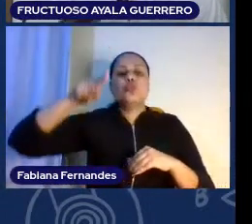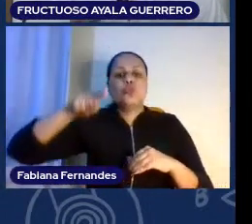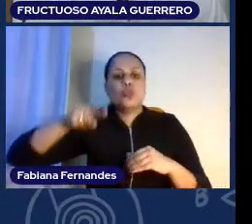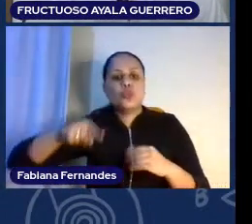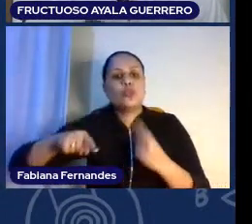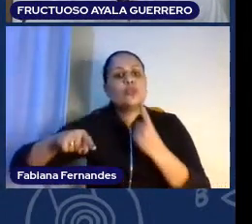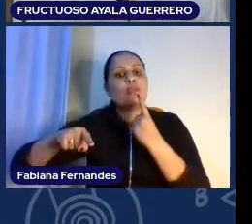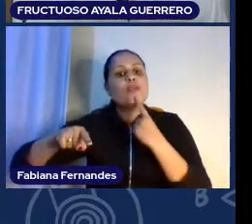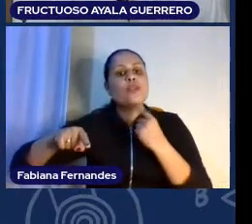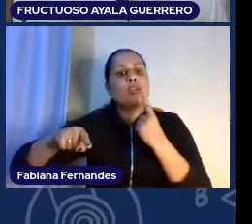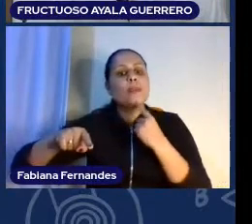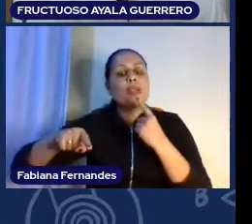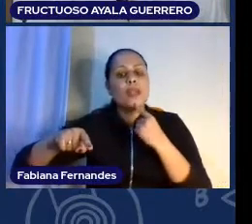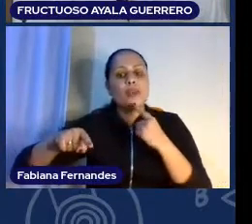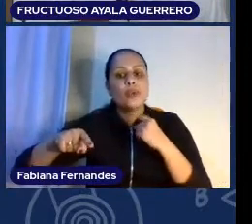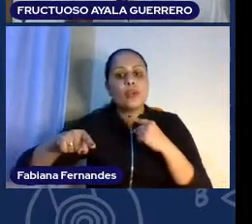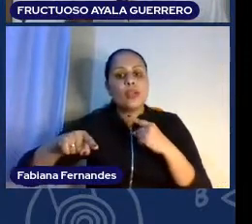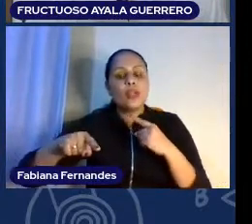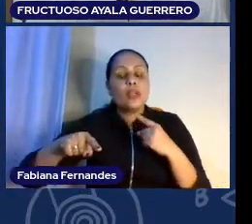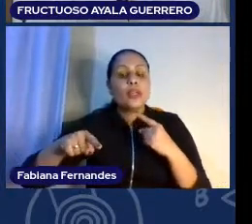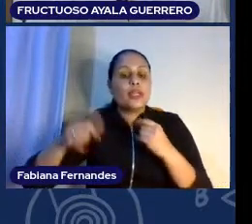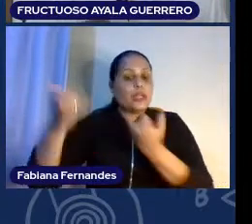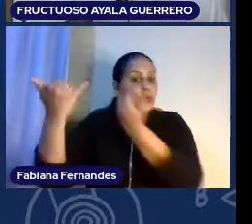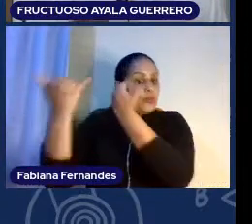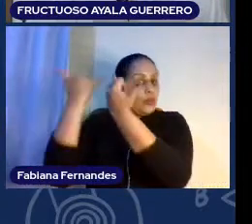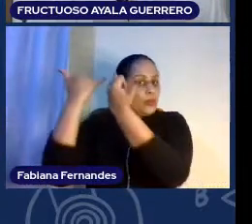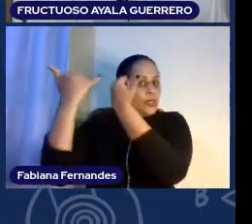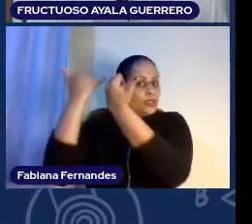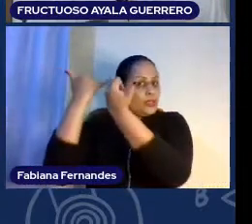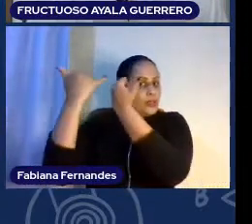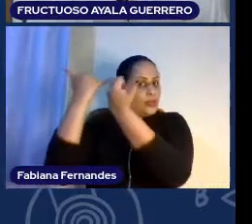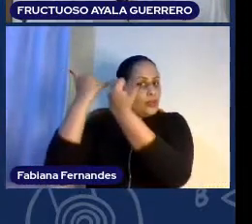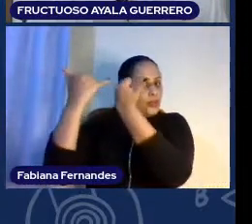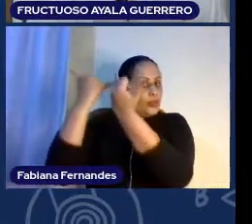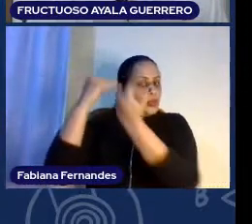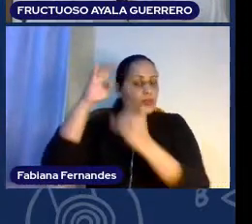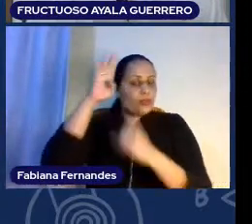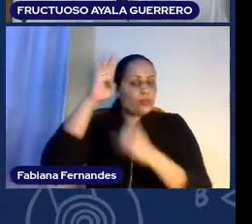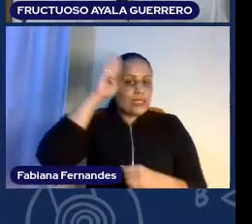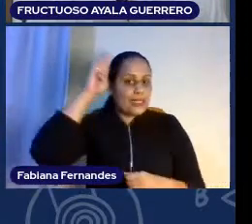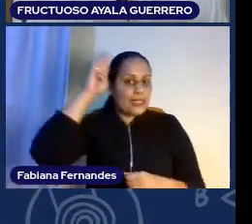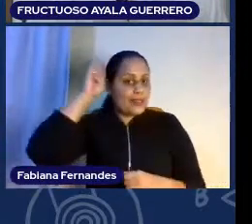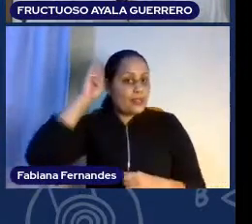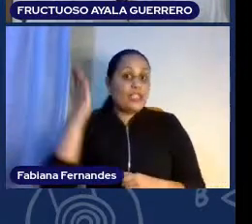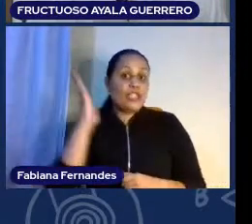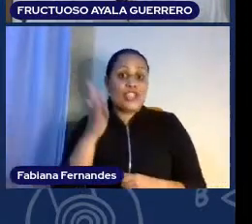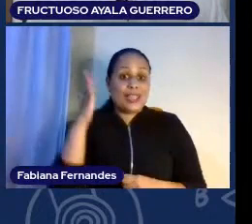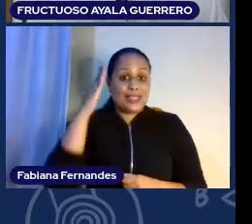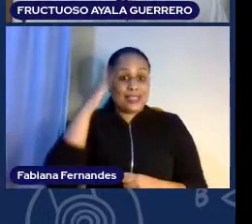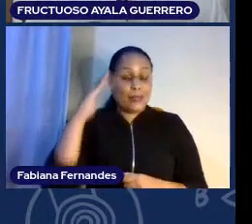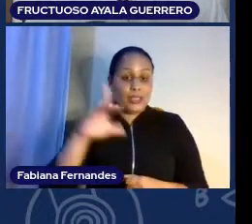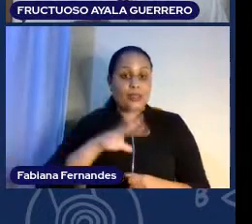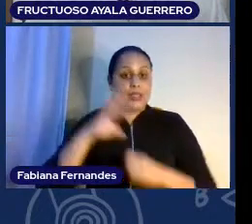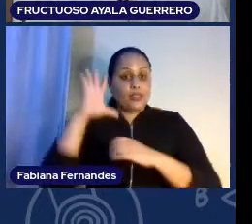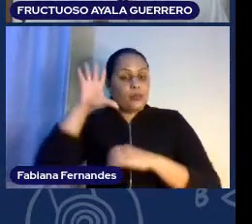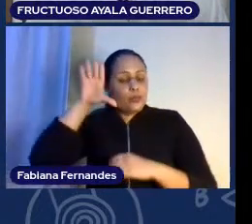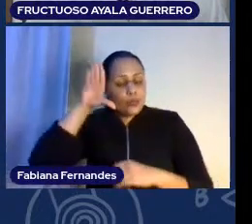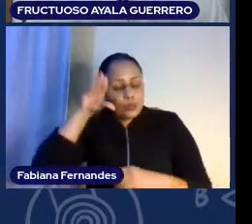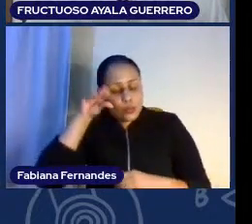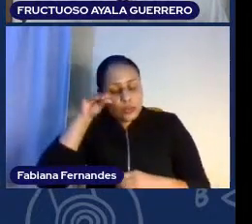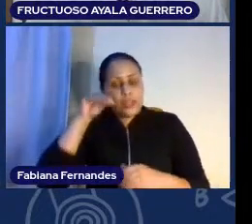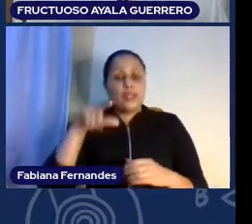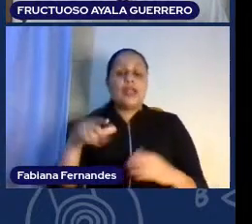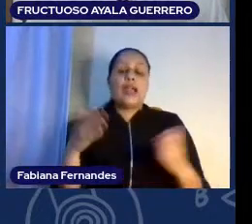para el cerebro de que empieza el proceso de dormir. Pues bien, los